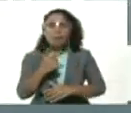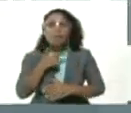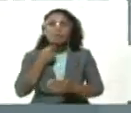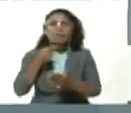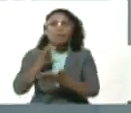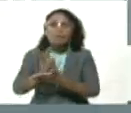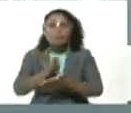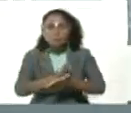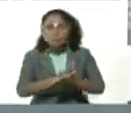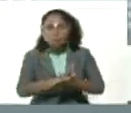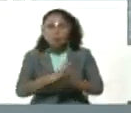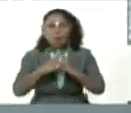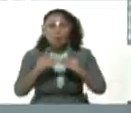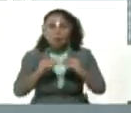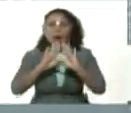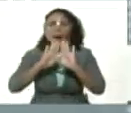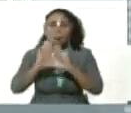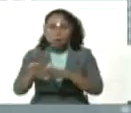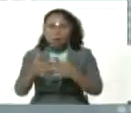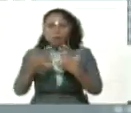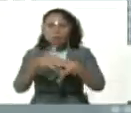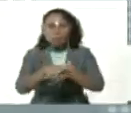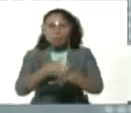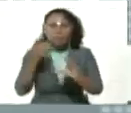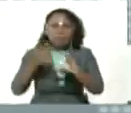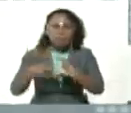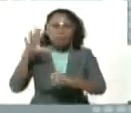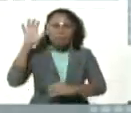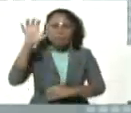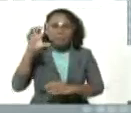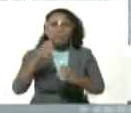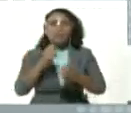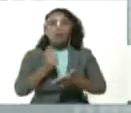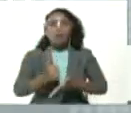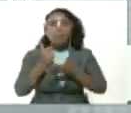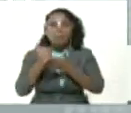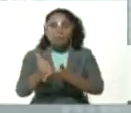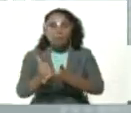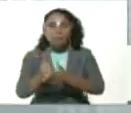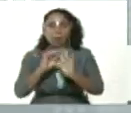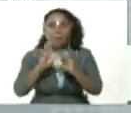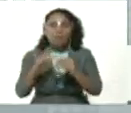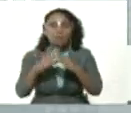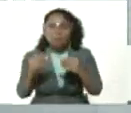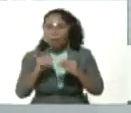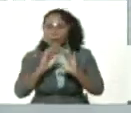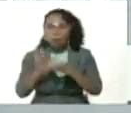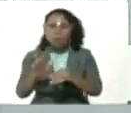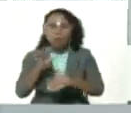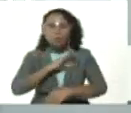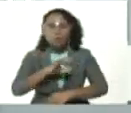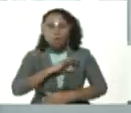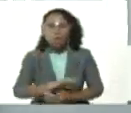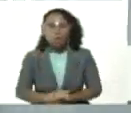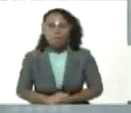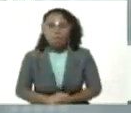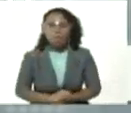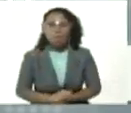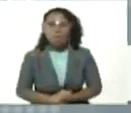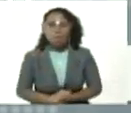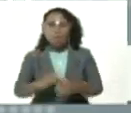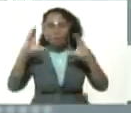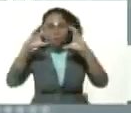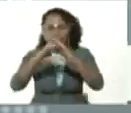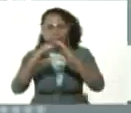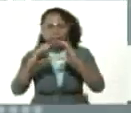querido, todo el apoyo integral con el carnet de la patria, con los bonos, con el apoyo, todo el apoyo social.